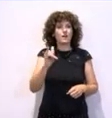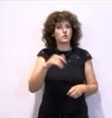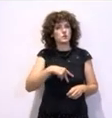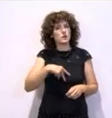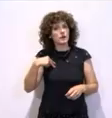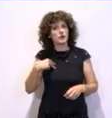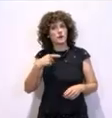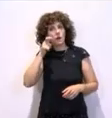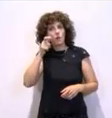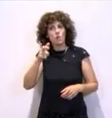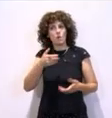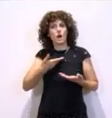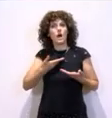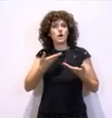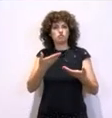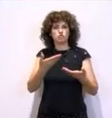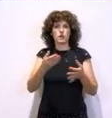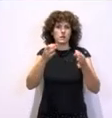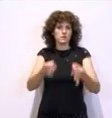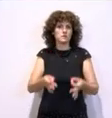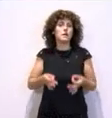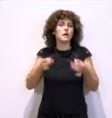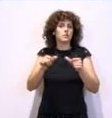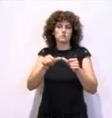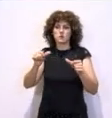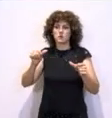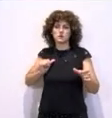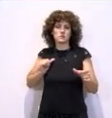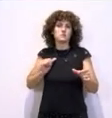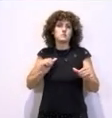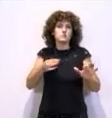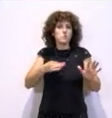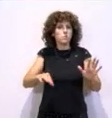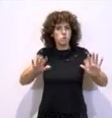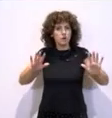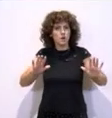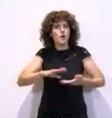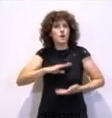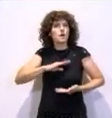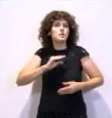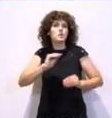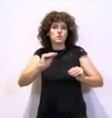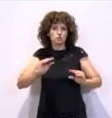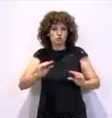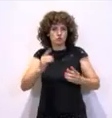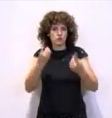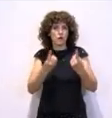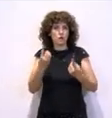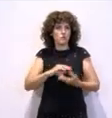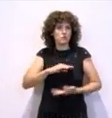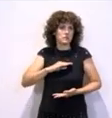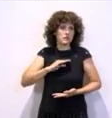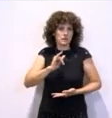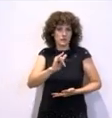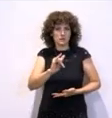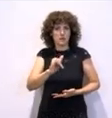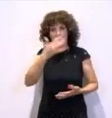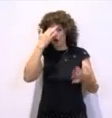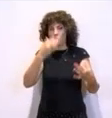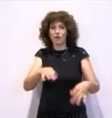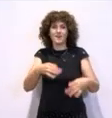pueblo que ha ayudado y que siempre ha estado en la medida de sus posibilidades y en la medida de sus competencias. Aquí hay competencias de lo que usted me ha dicho que,